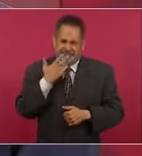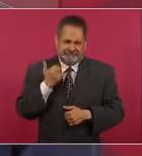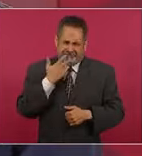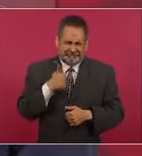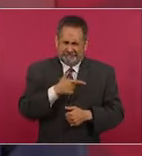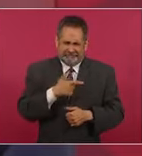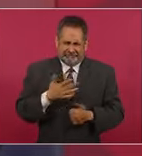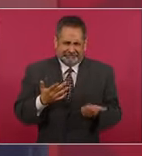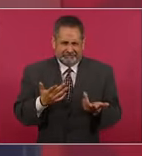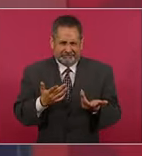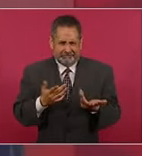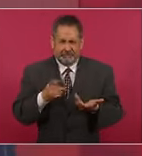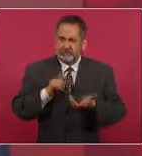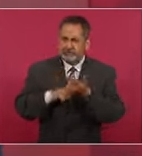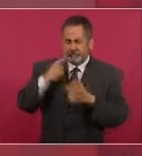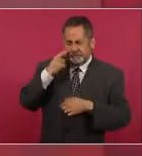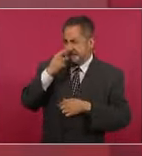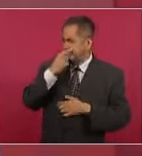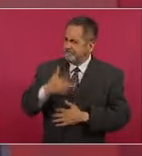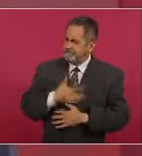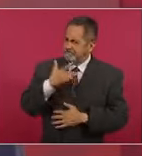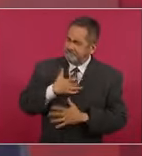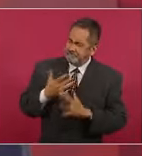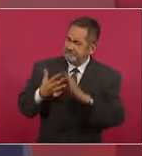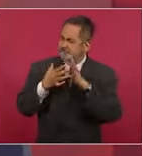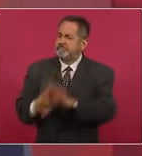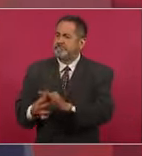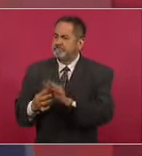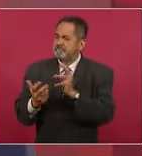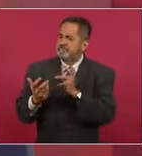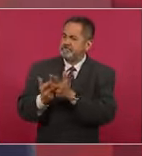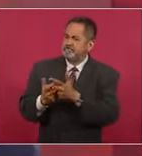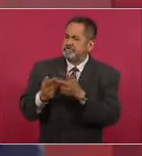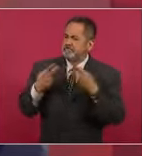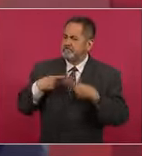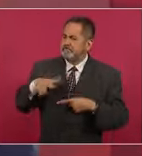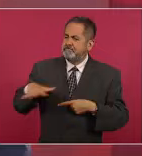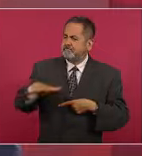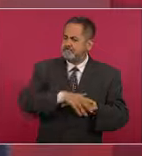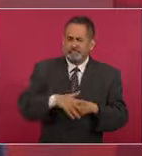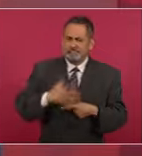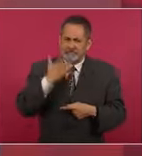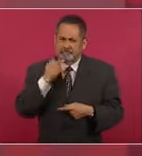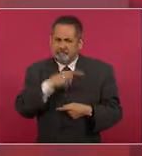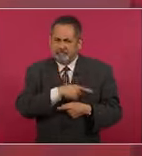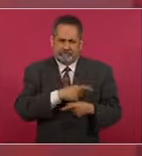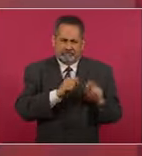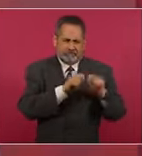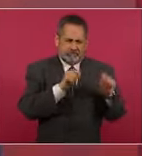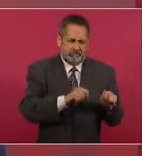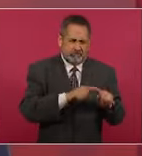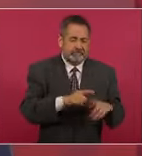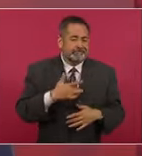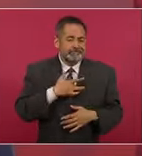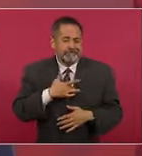convicciones democráticas, sentimientos de amor al pueblo. No,